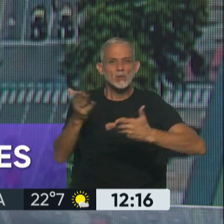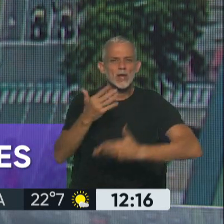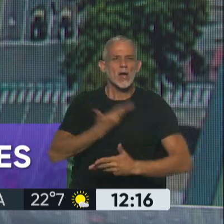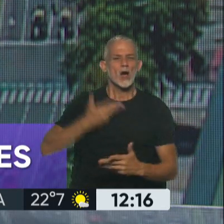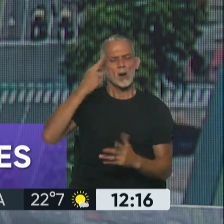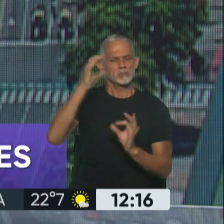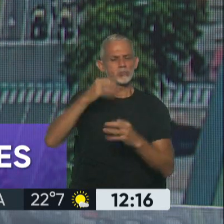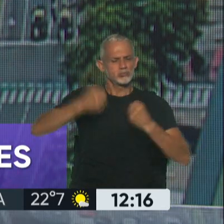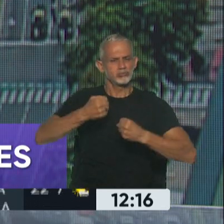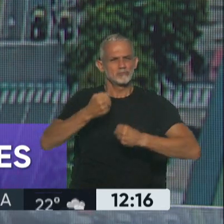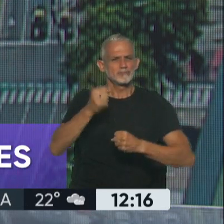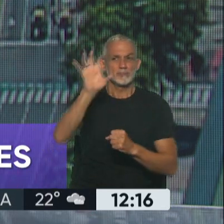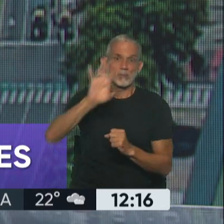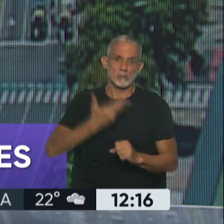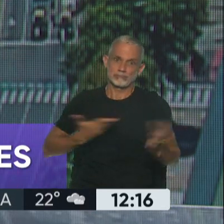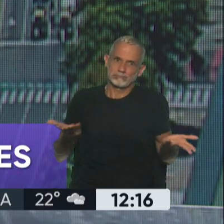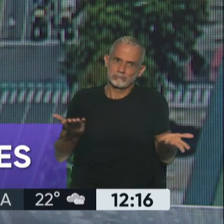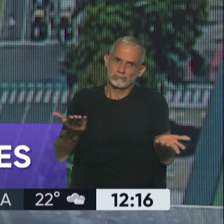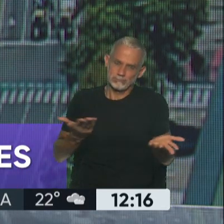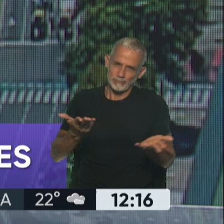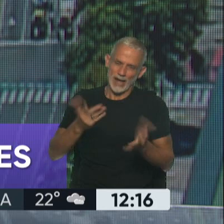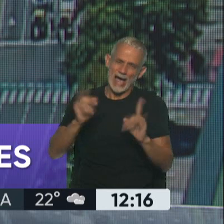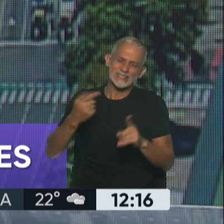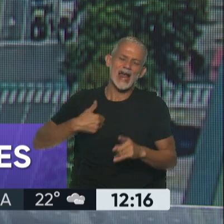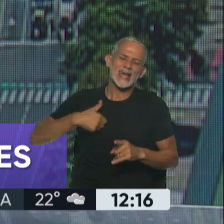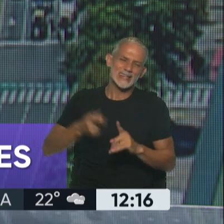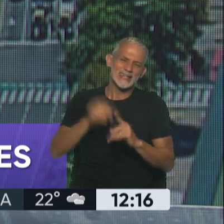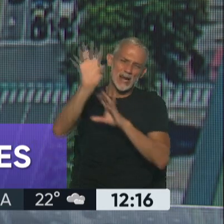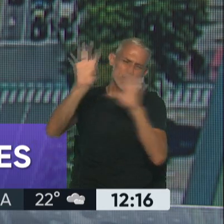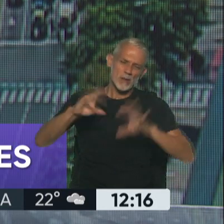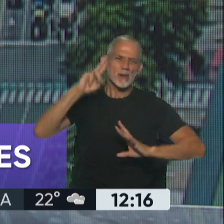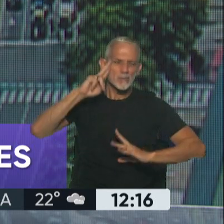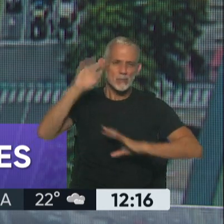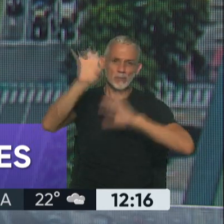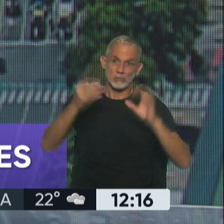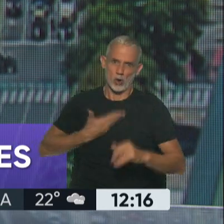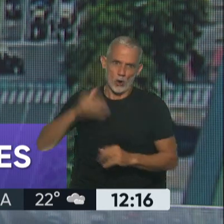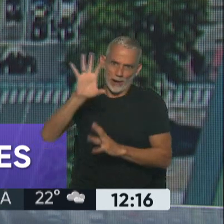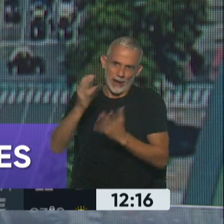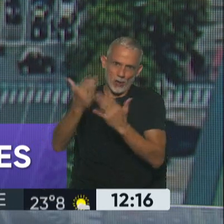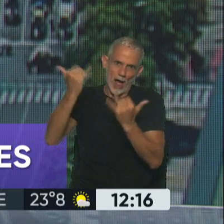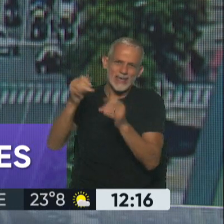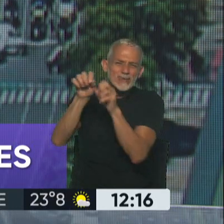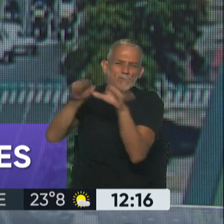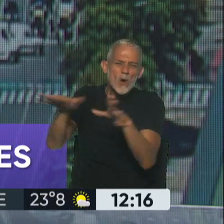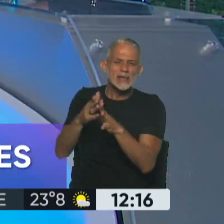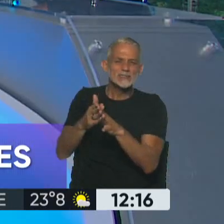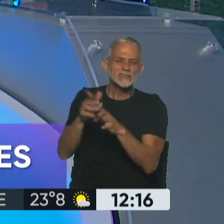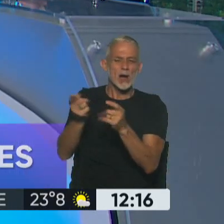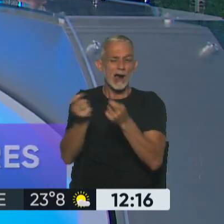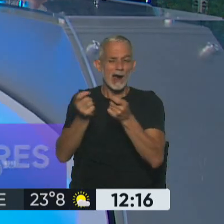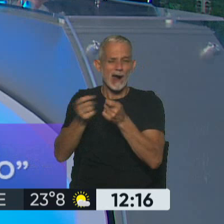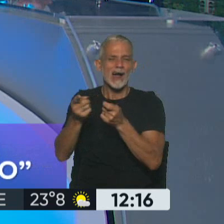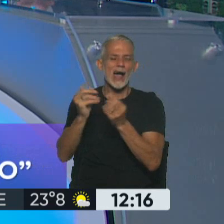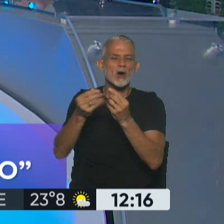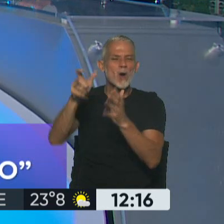gobernadores, porque en un país federal como el nuestro, nosotros sabemos muy bien que cada gobernador en su territorio tiene una influencia decisiva en el